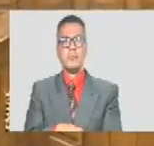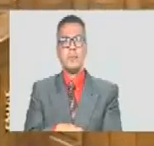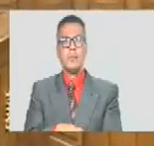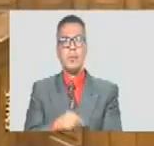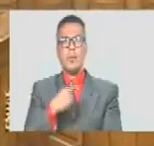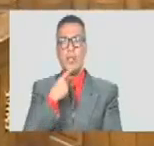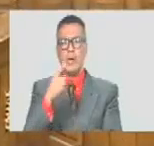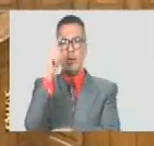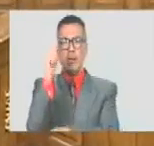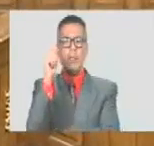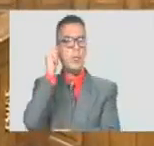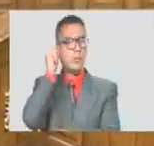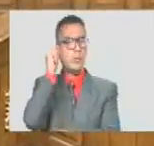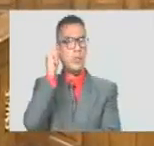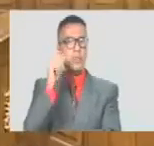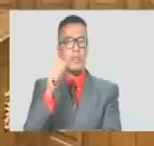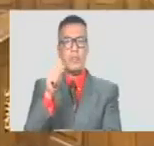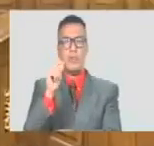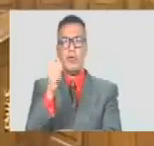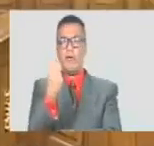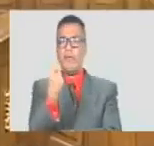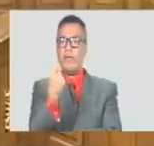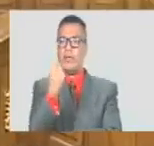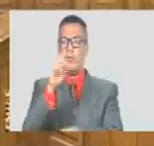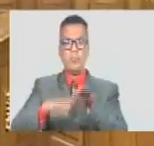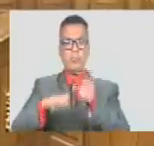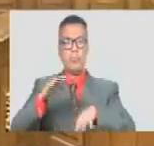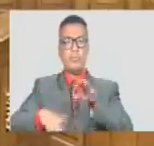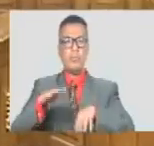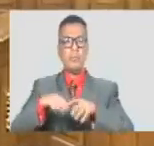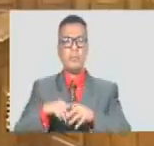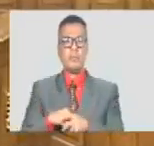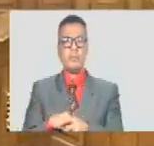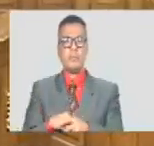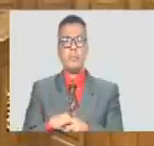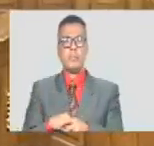Adelante, diputada. Falta es un tambor, ¿verdad?